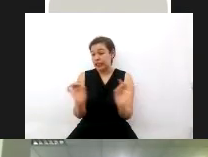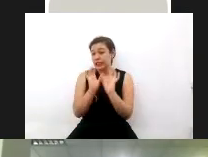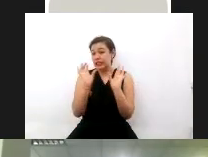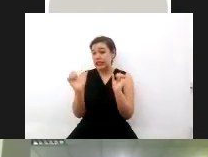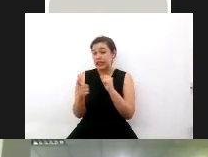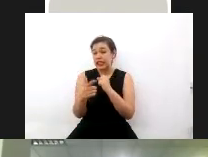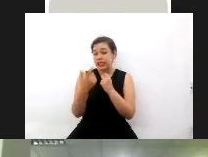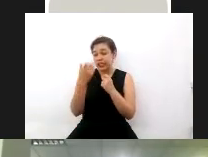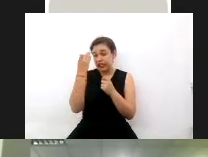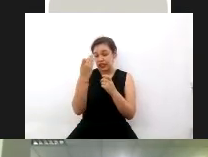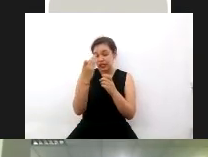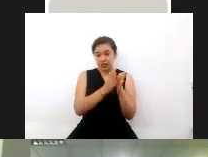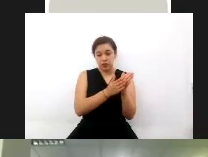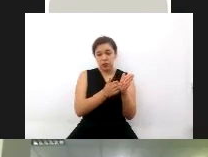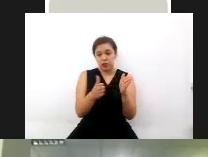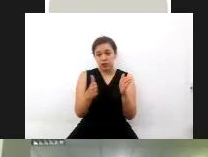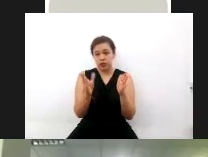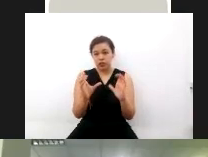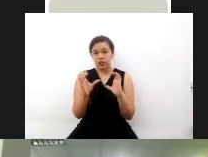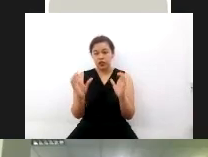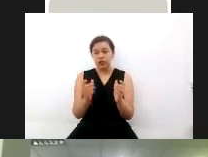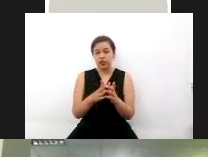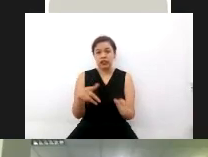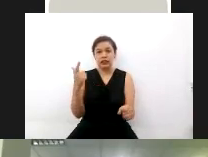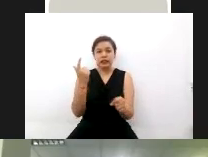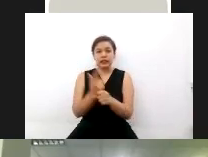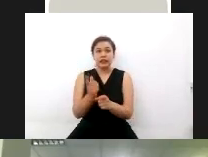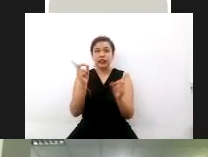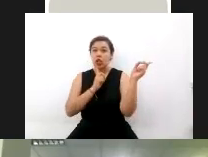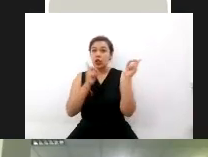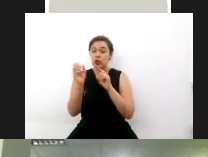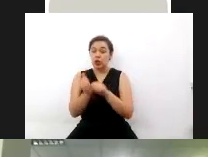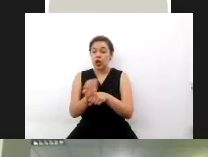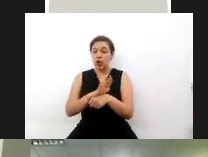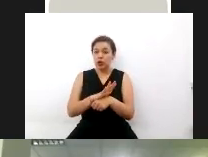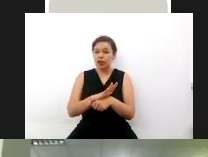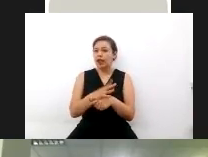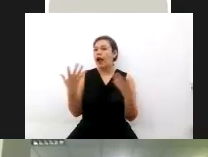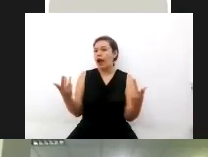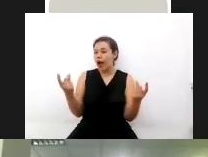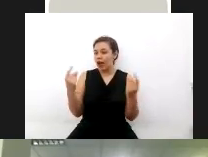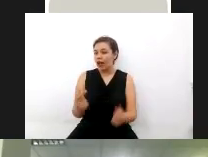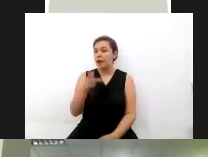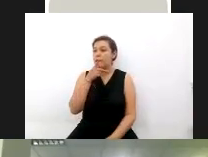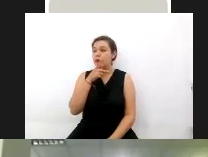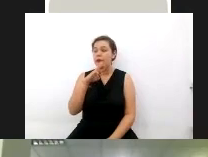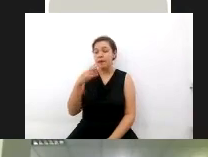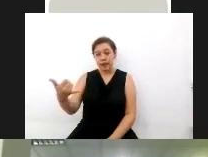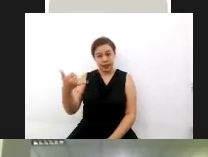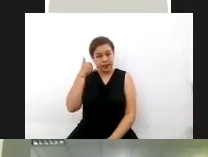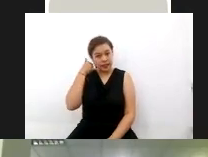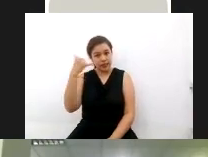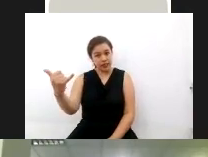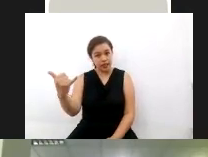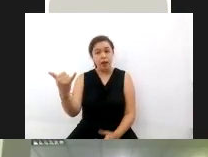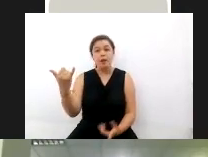durante la jornada de la guardería se identifica como caso sospechoso? Bueno, vamos a llamar de inmediato a los papás, vamos